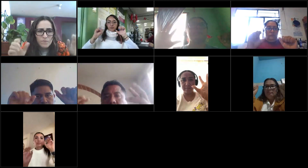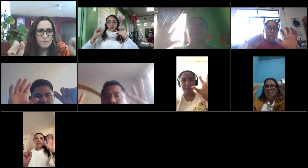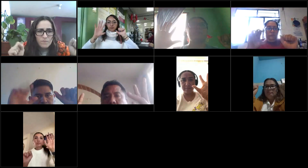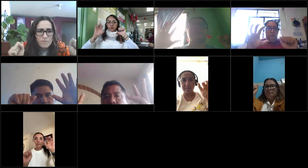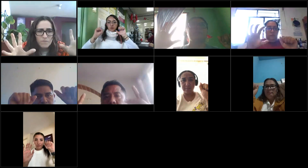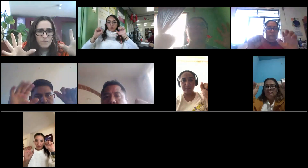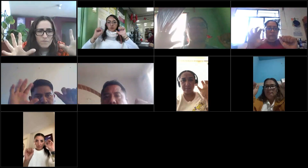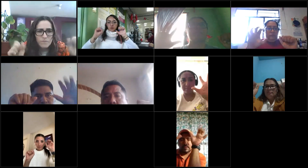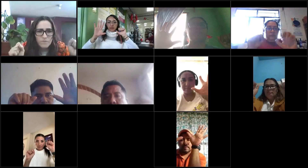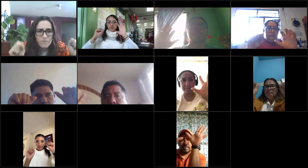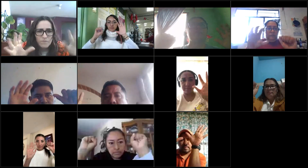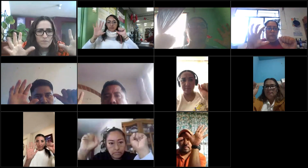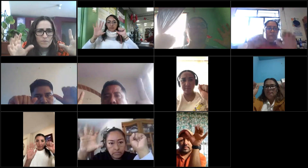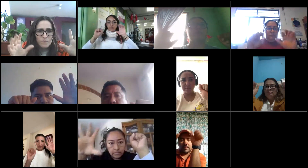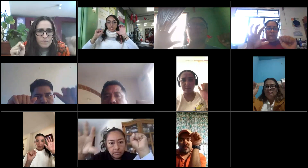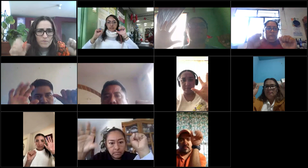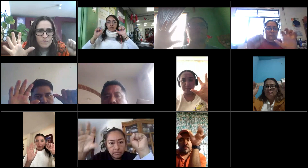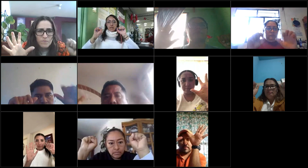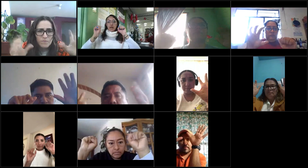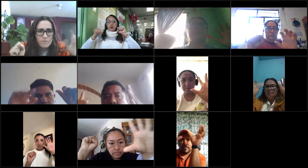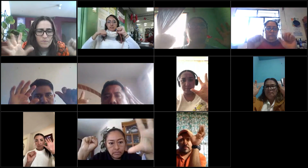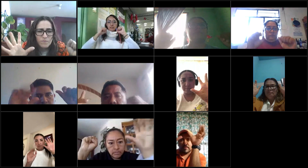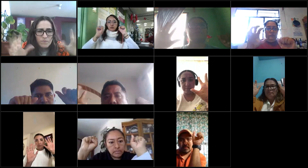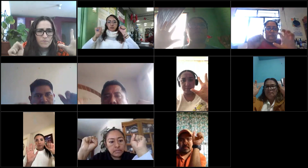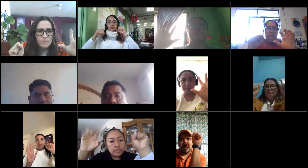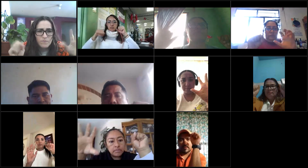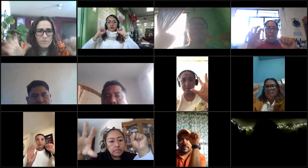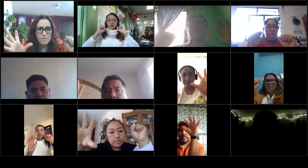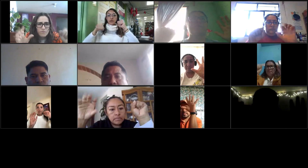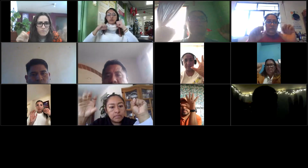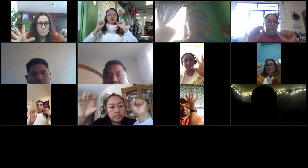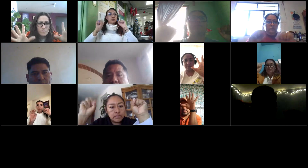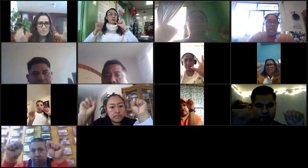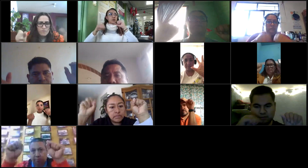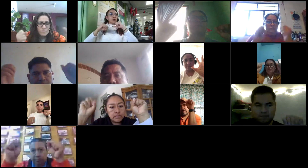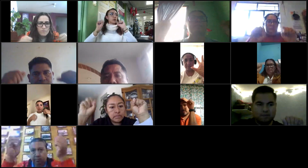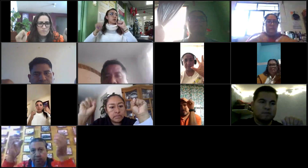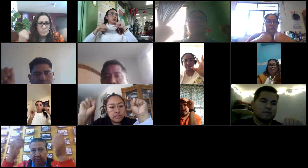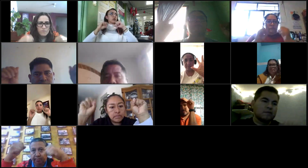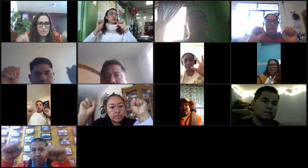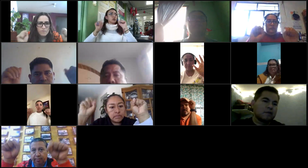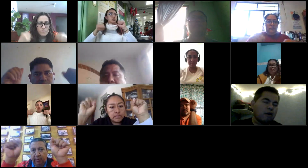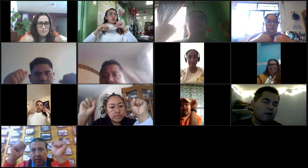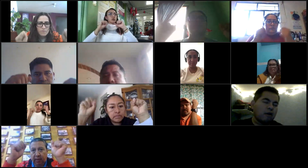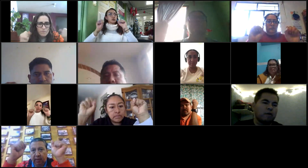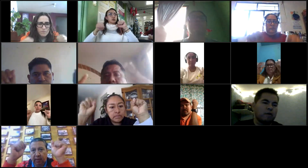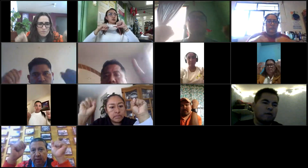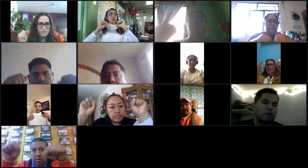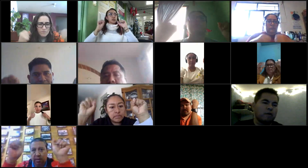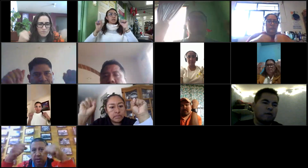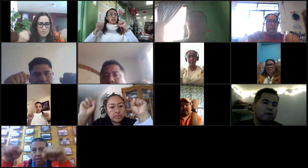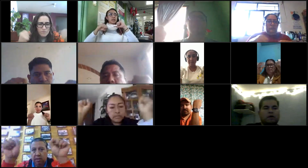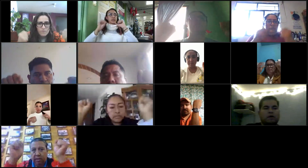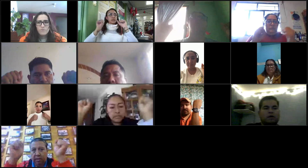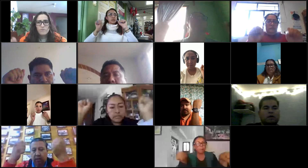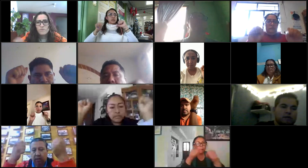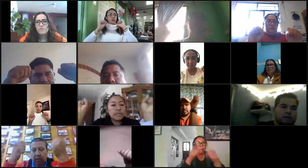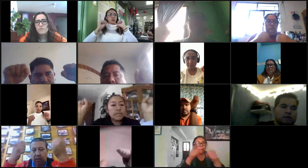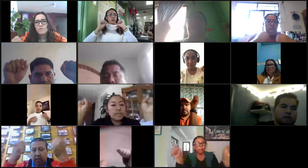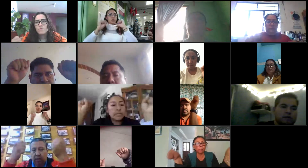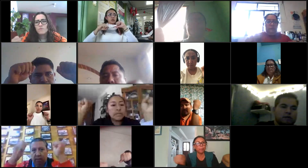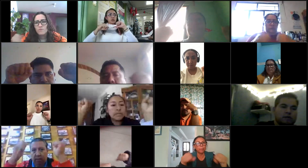8, 9, 10. Ahora círculos hacia afuera. 1, 2,